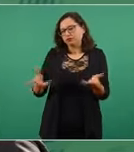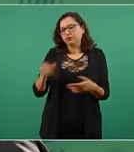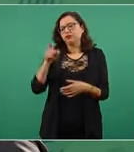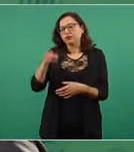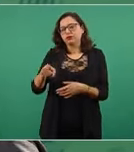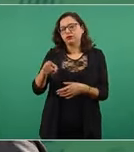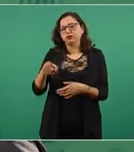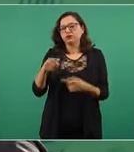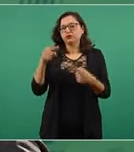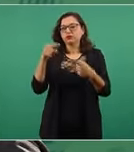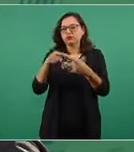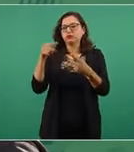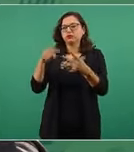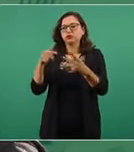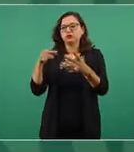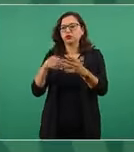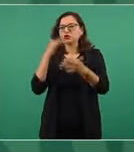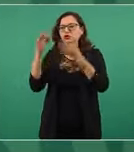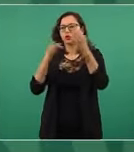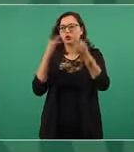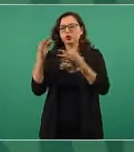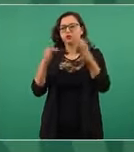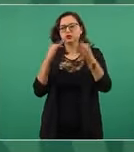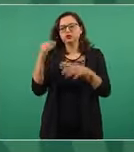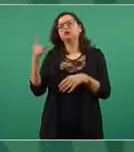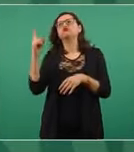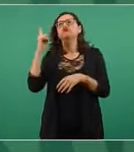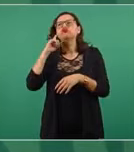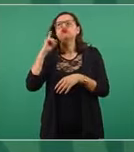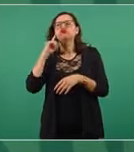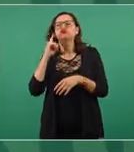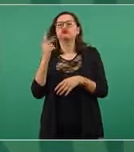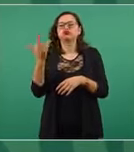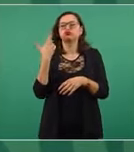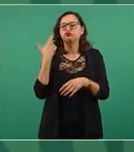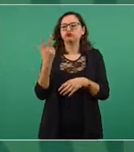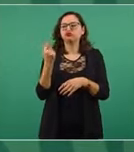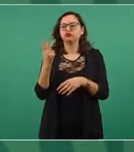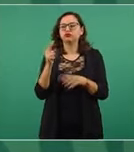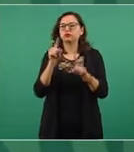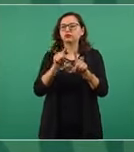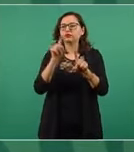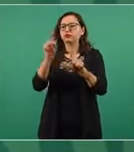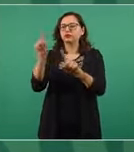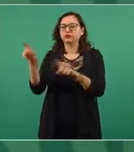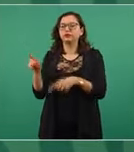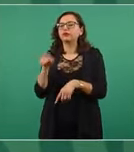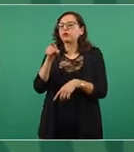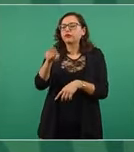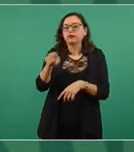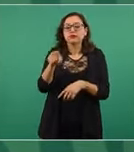a este conductor de la radio, de la televisión, porque así es.